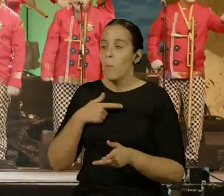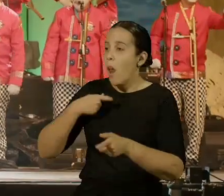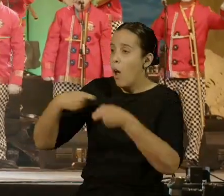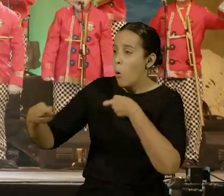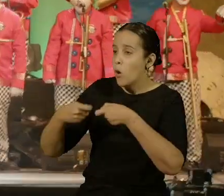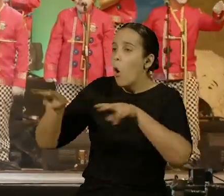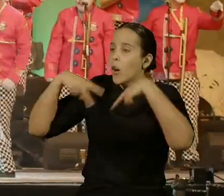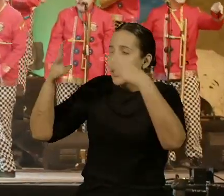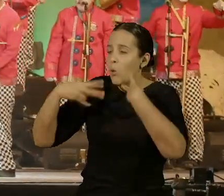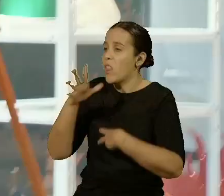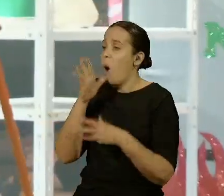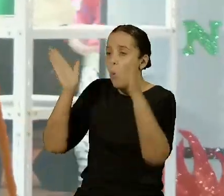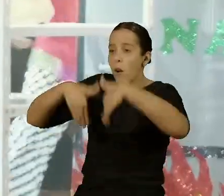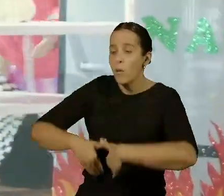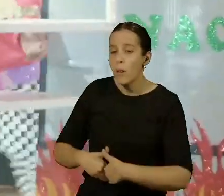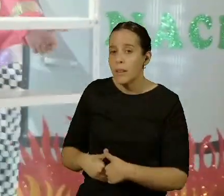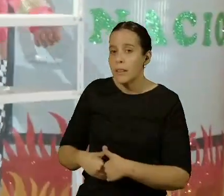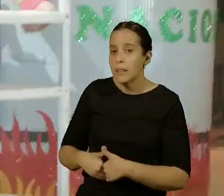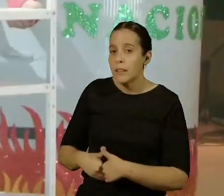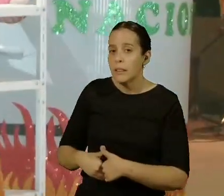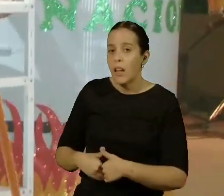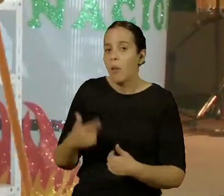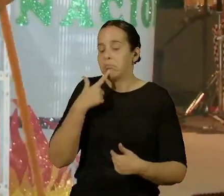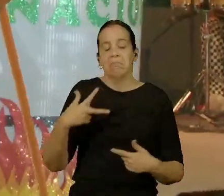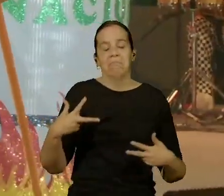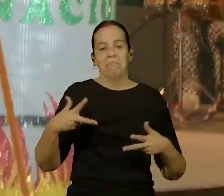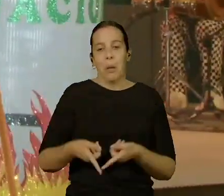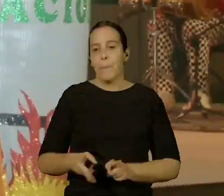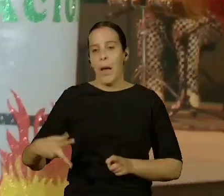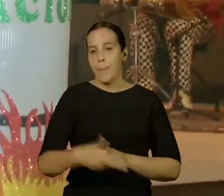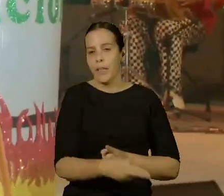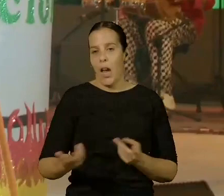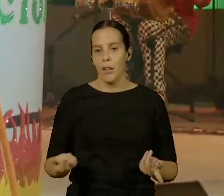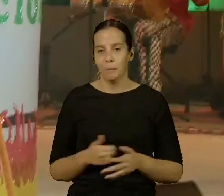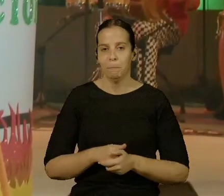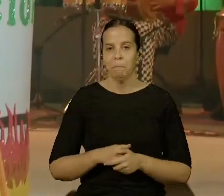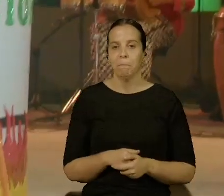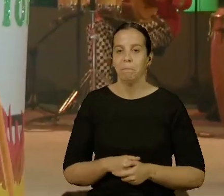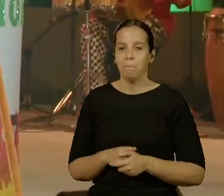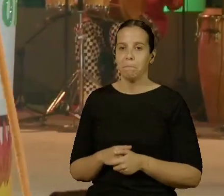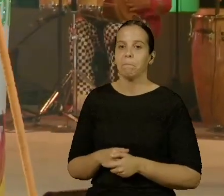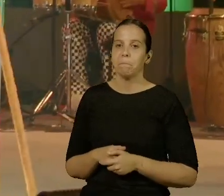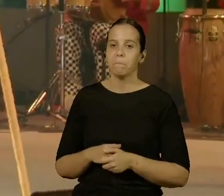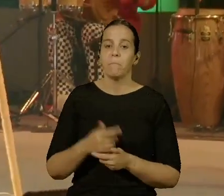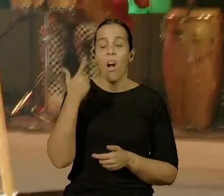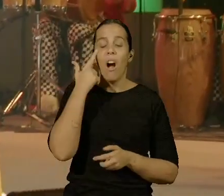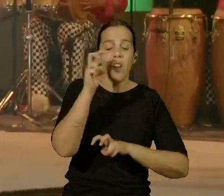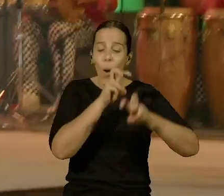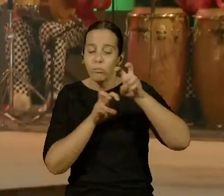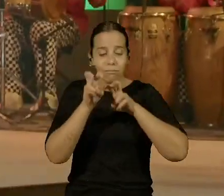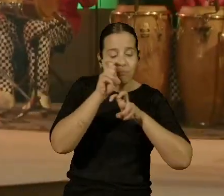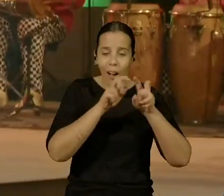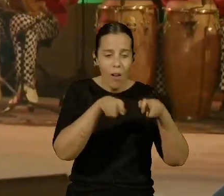un restaurante sin agua, como si nos cortan la piña. Bueno, a ver si encuentran, a ver si encuentran la avería.